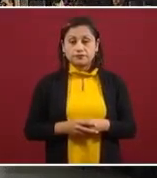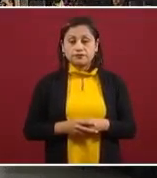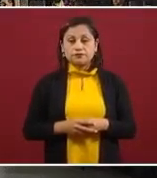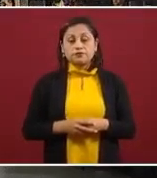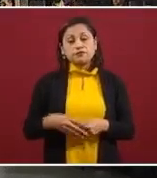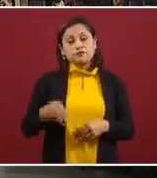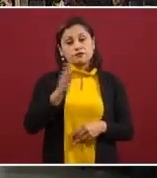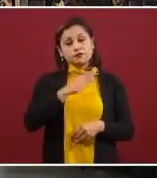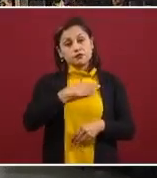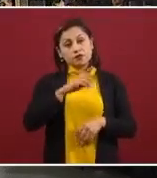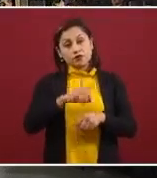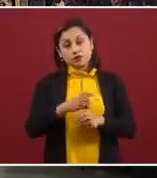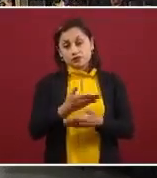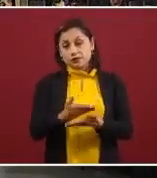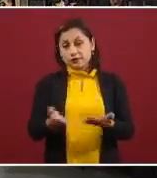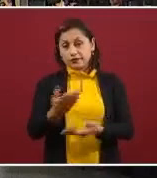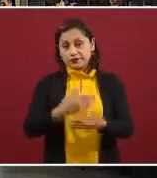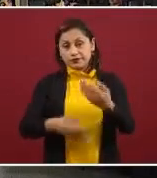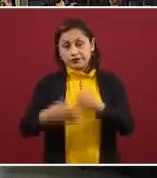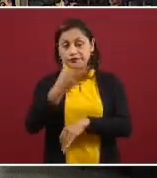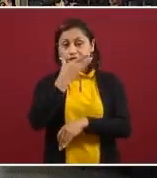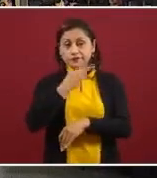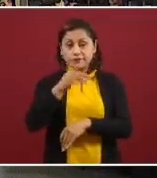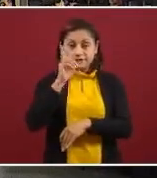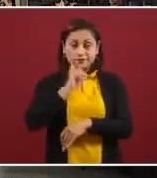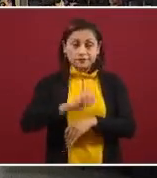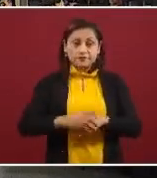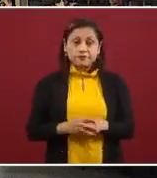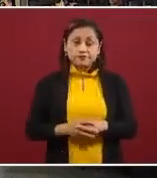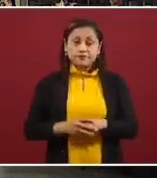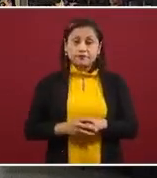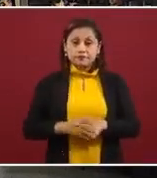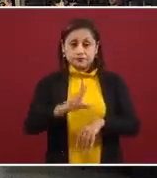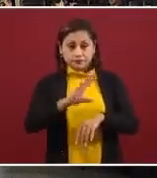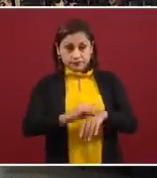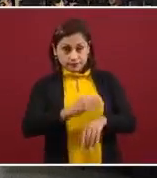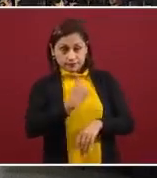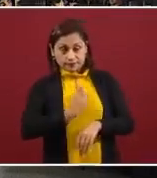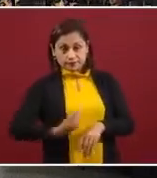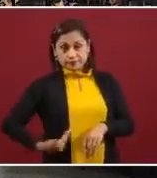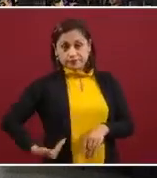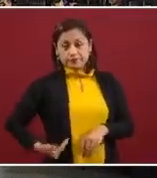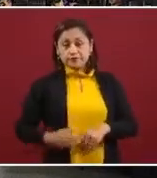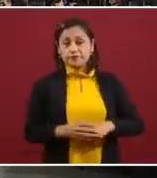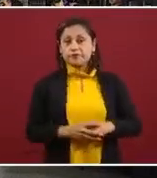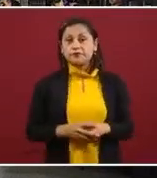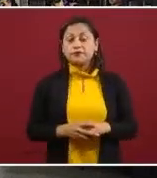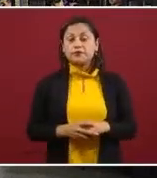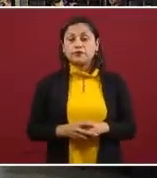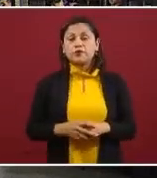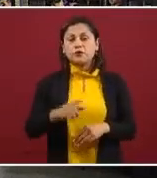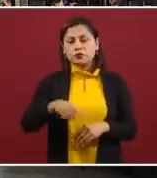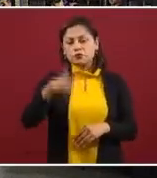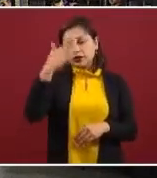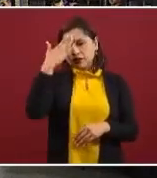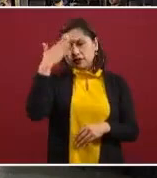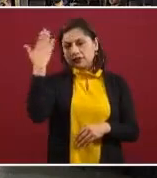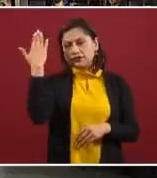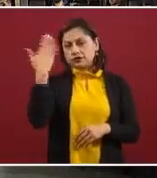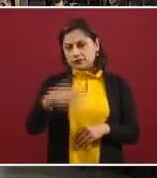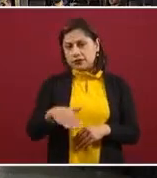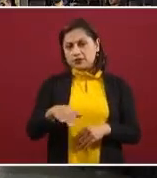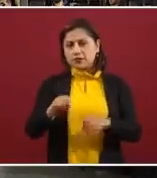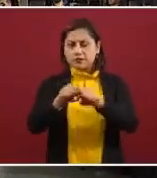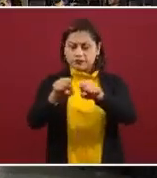Muy buenos días, tengan todos ustedes. Con su permiso, señor presidente. Como saben, el sistema de salud